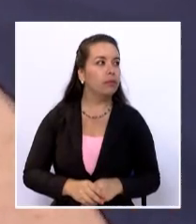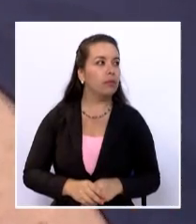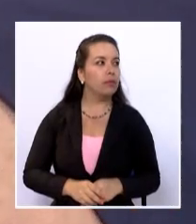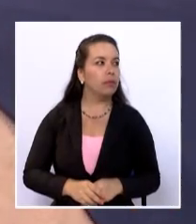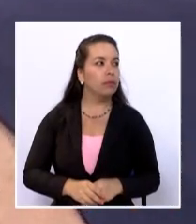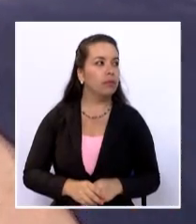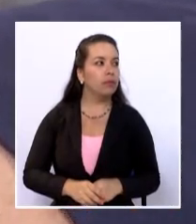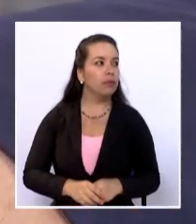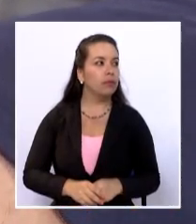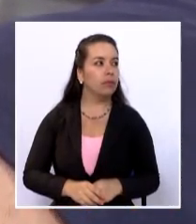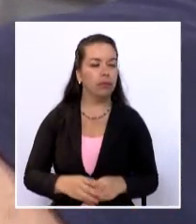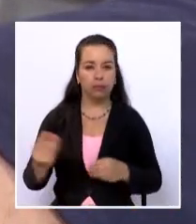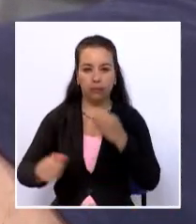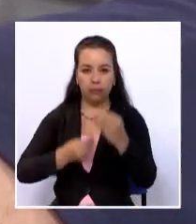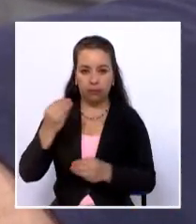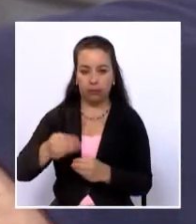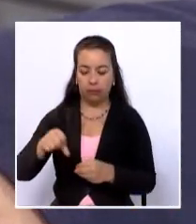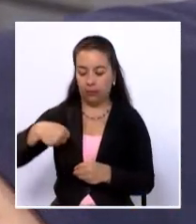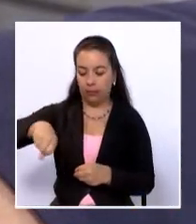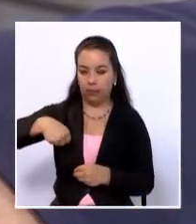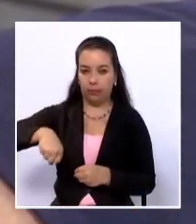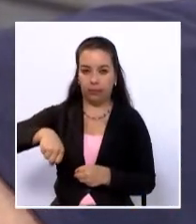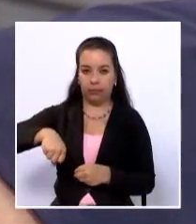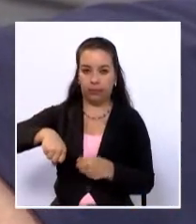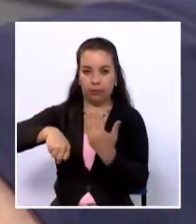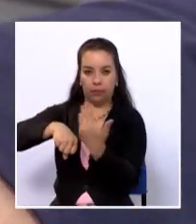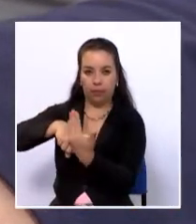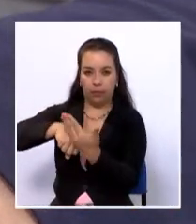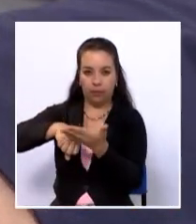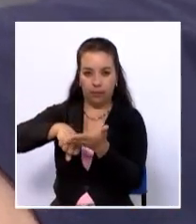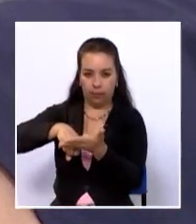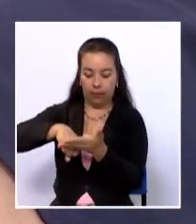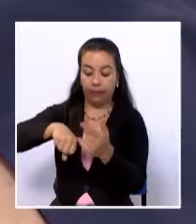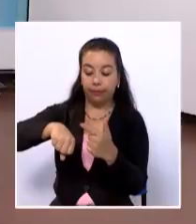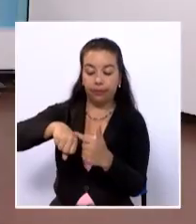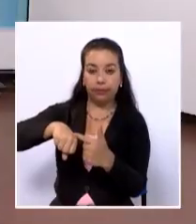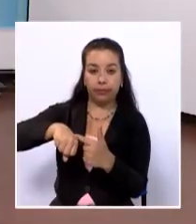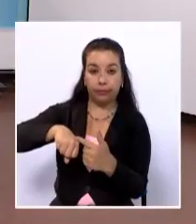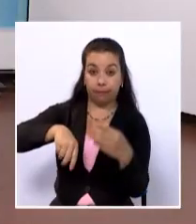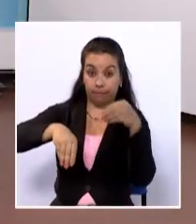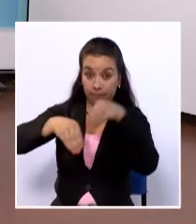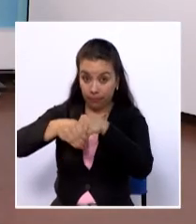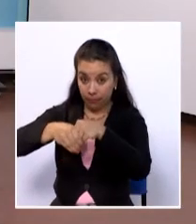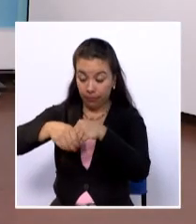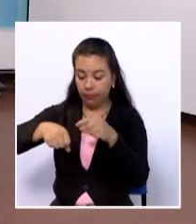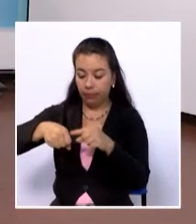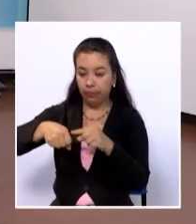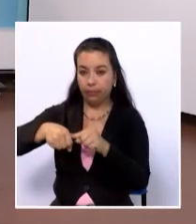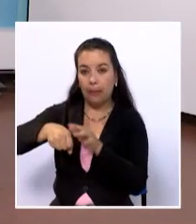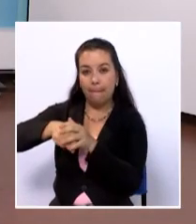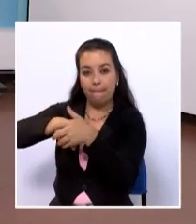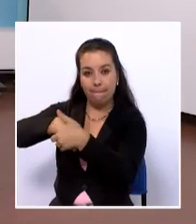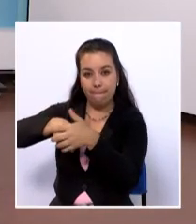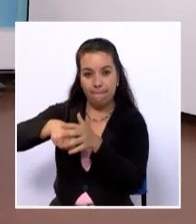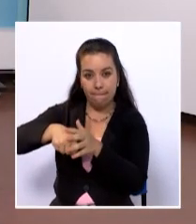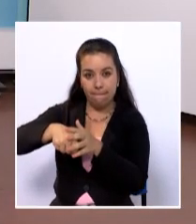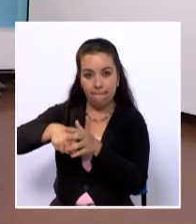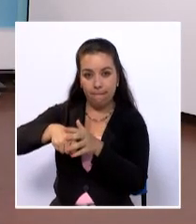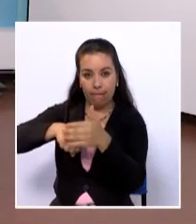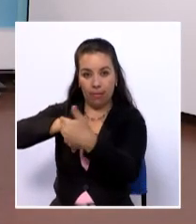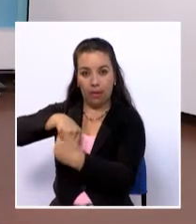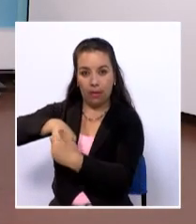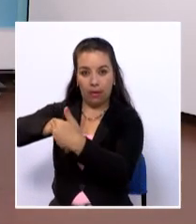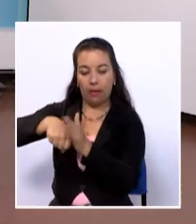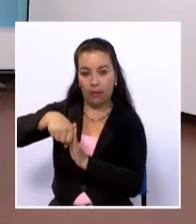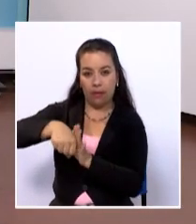valorar cuatro compartimentos cierto el compartimento anterior el compartimiento medial el lateral